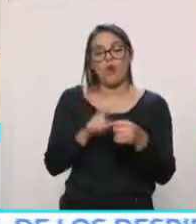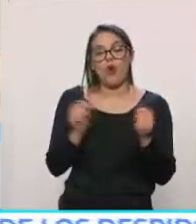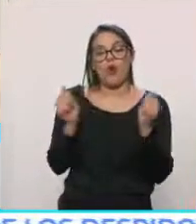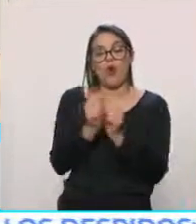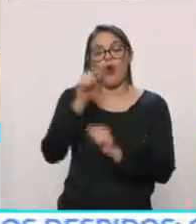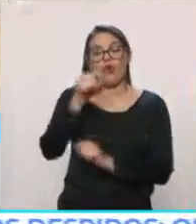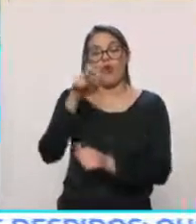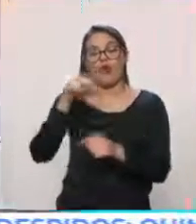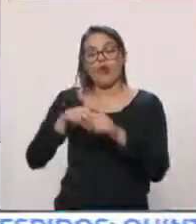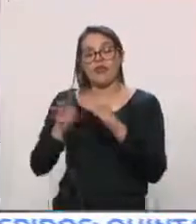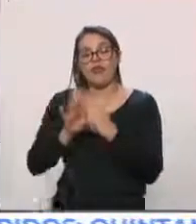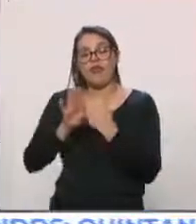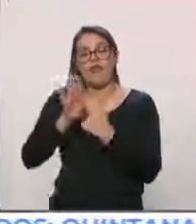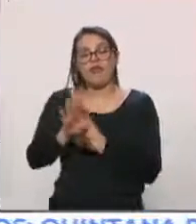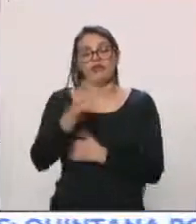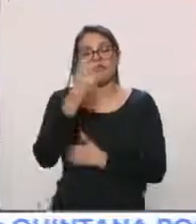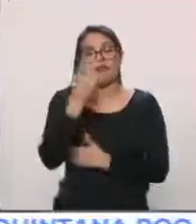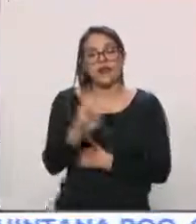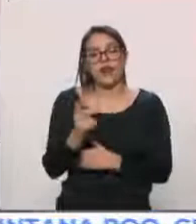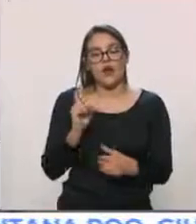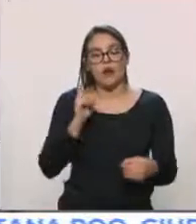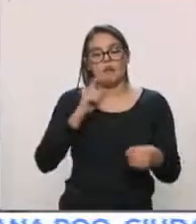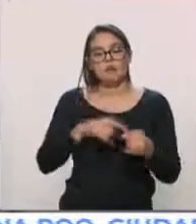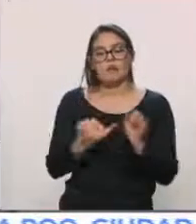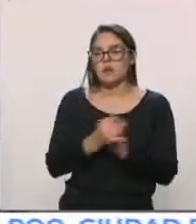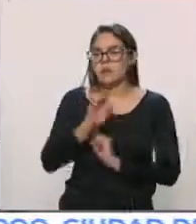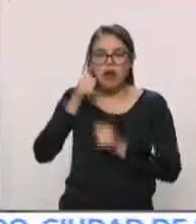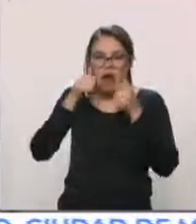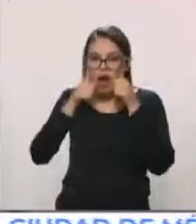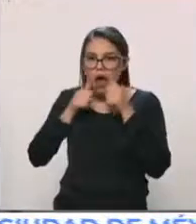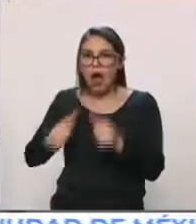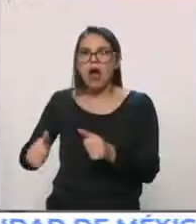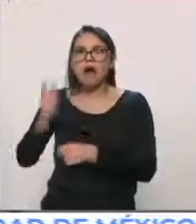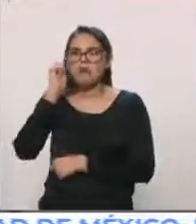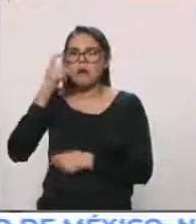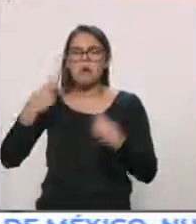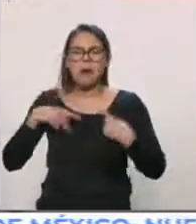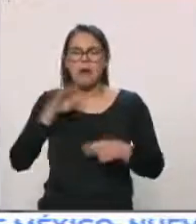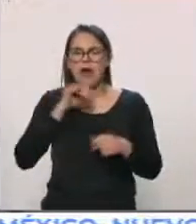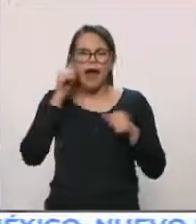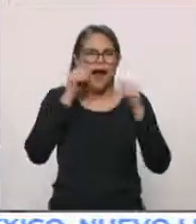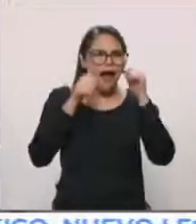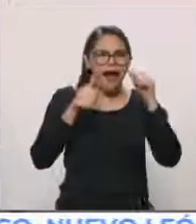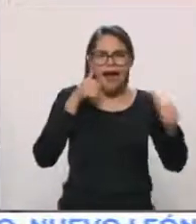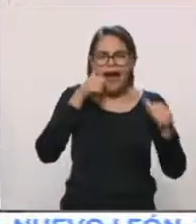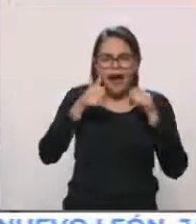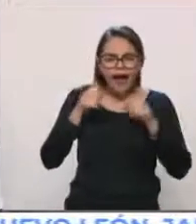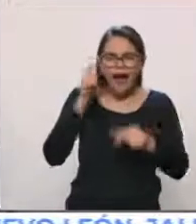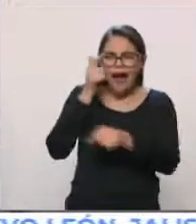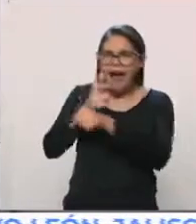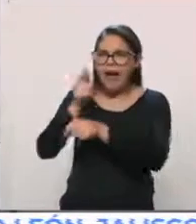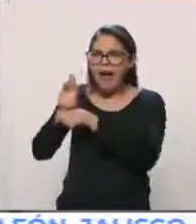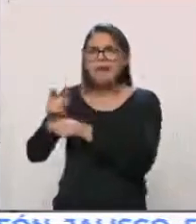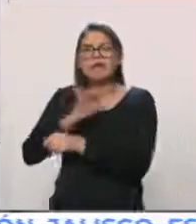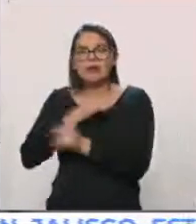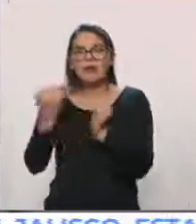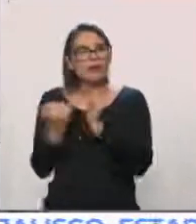de la Secretaría de Cultura, para que la familia pueda seguir también ejerciendo este